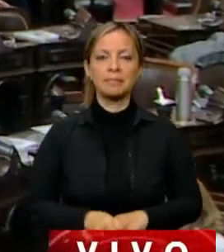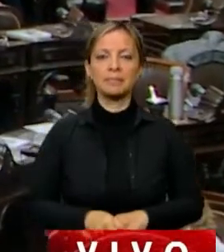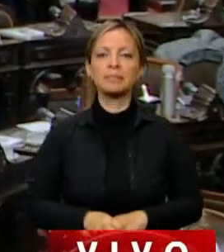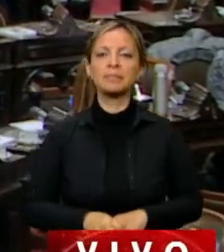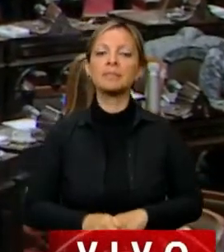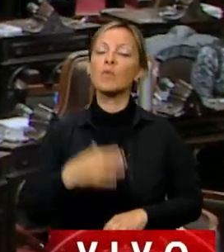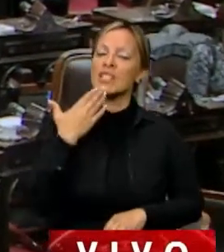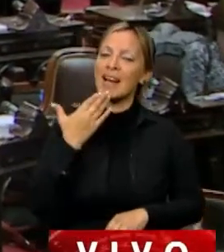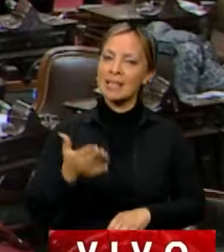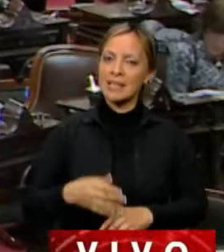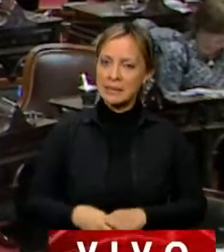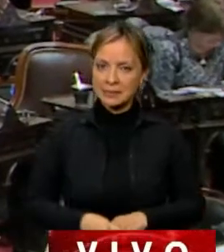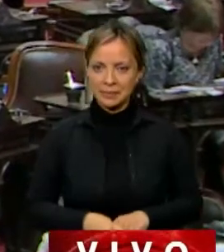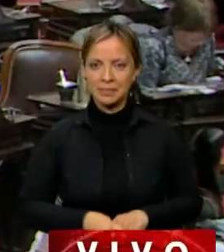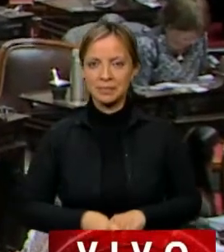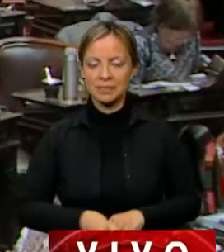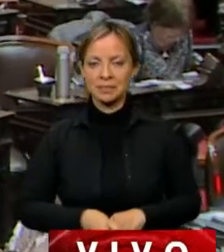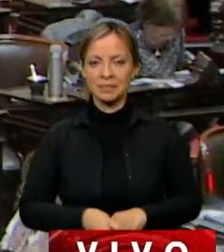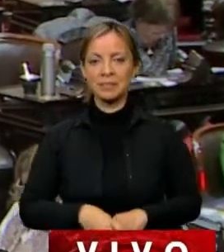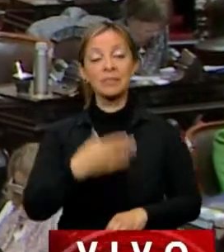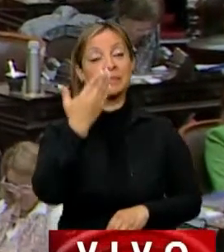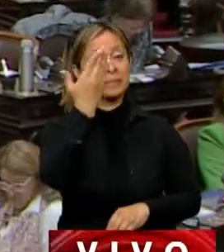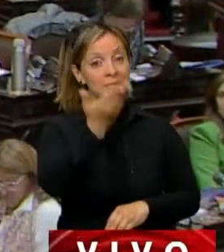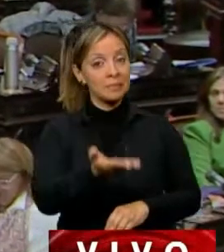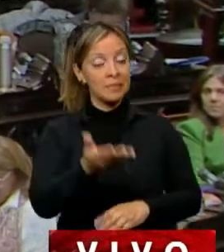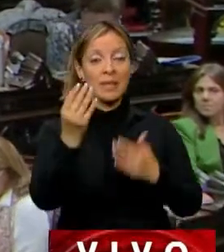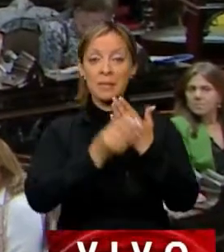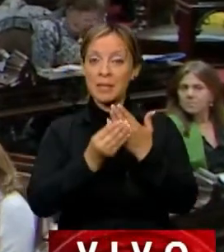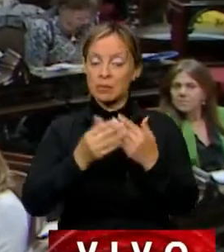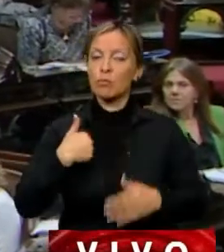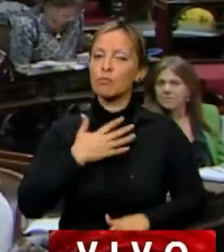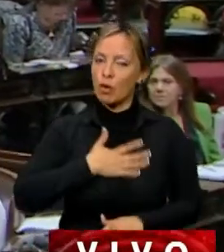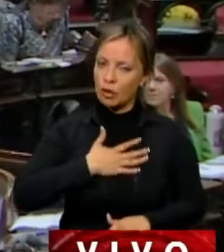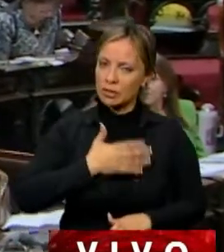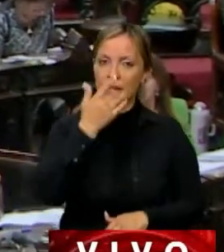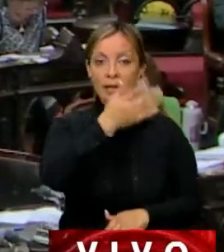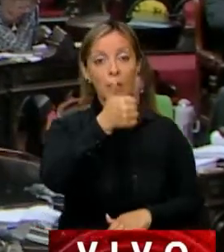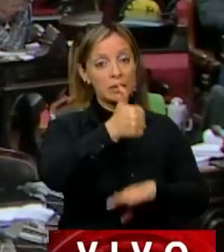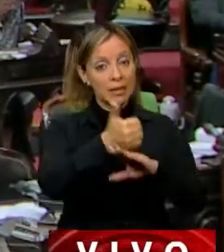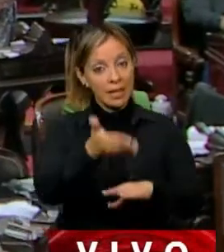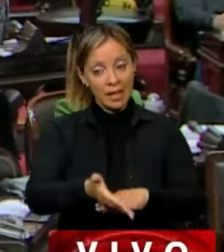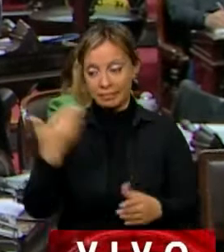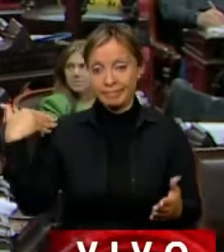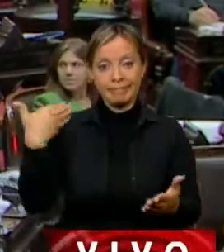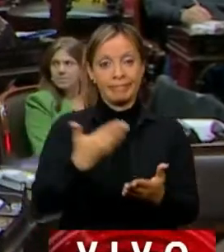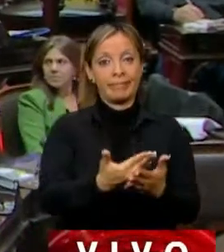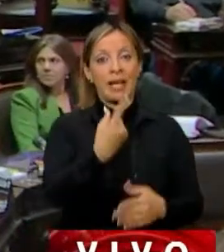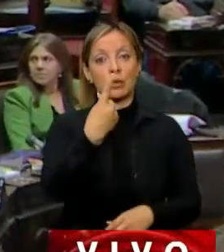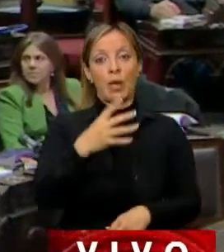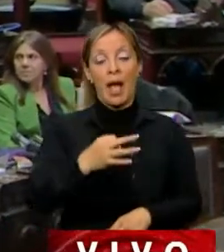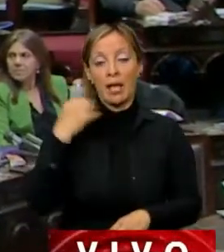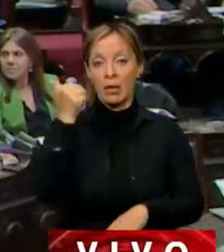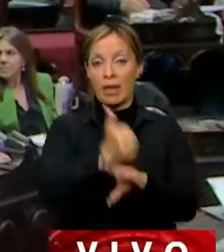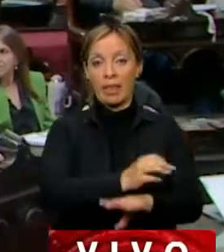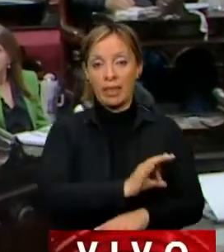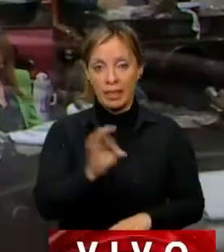Gracias, señor presidente. Señor ministro, celebro que hoy esté acá luego de un año en que asumiera la jefatura